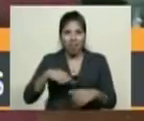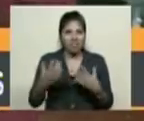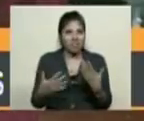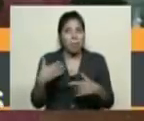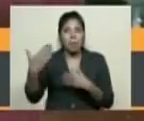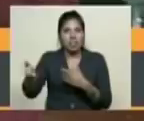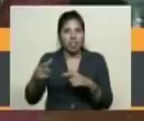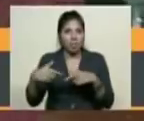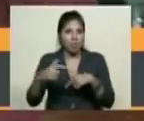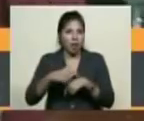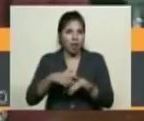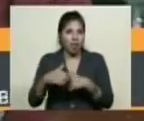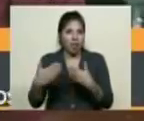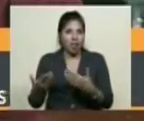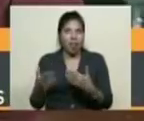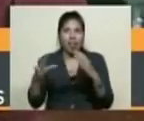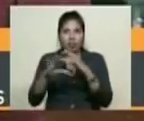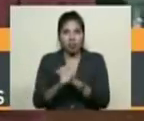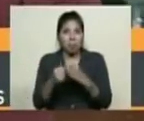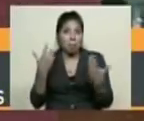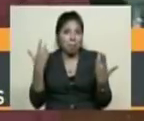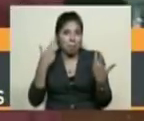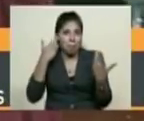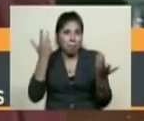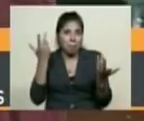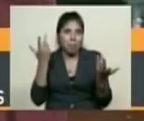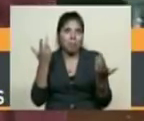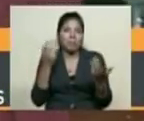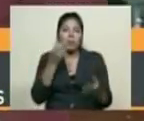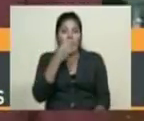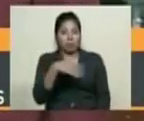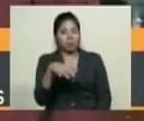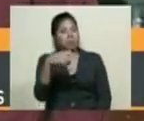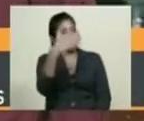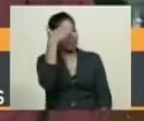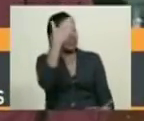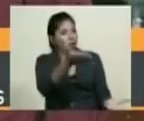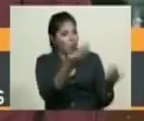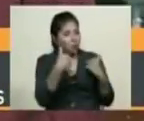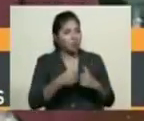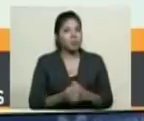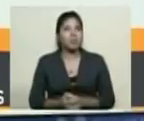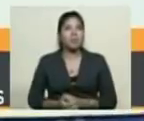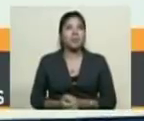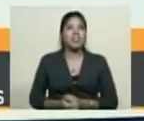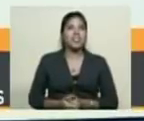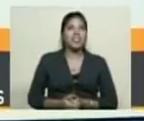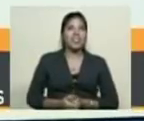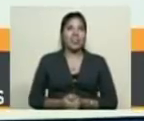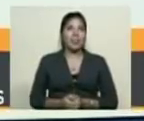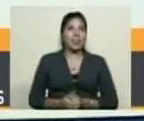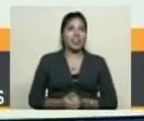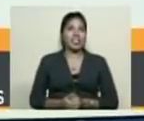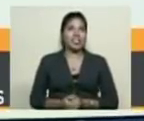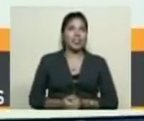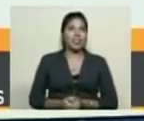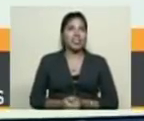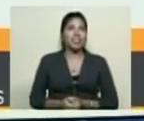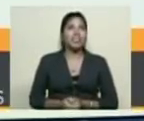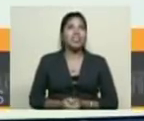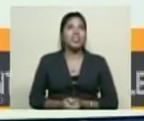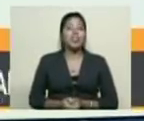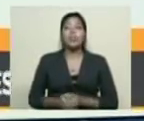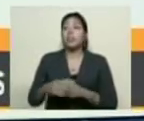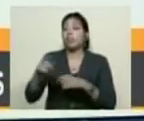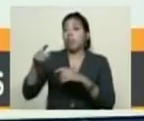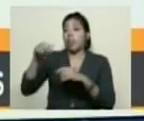ahora en la noche, ¿verdad? Bueno, saludos, bienvenida. Agencia EFE. El domingo empieza la